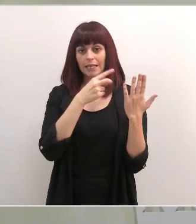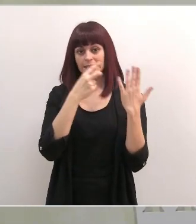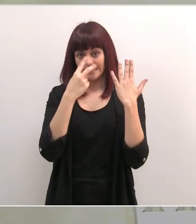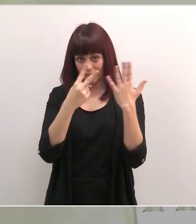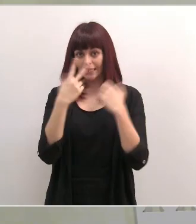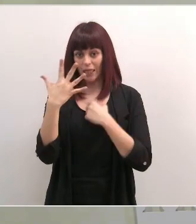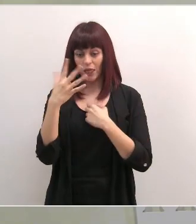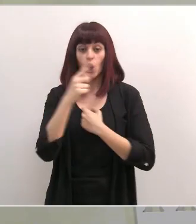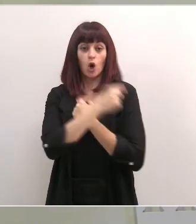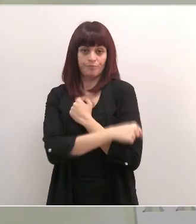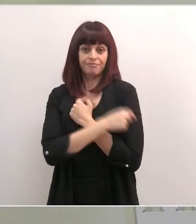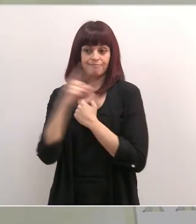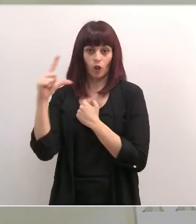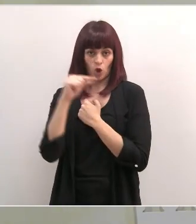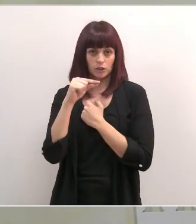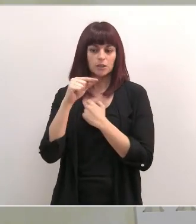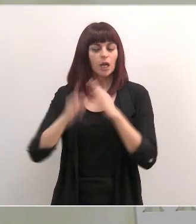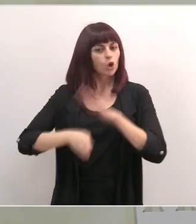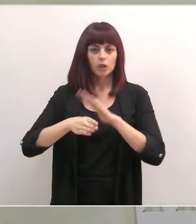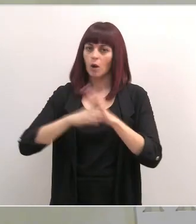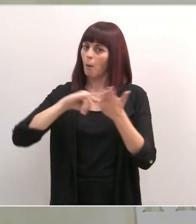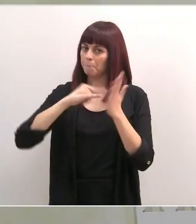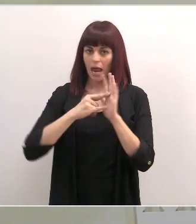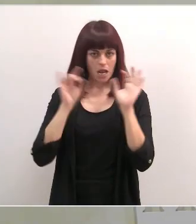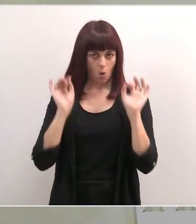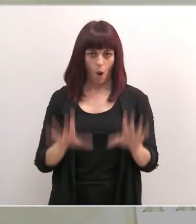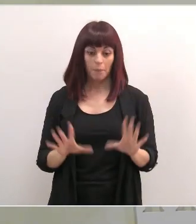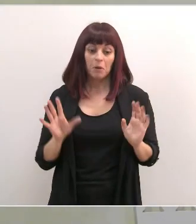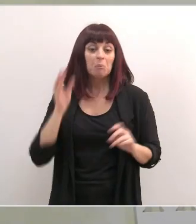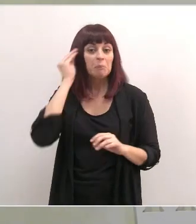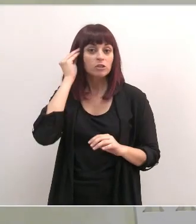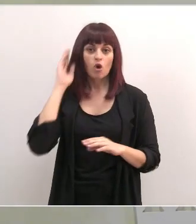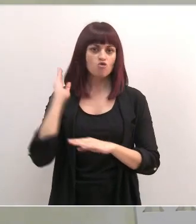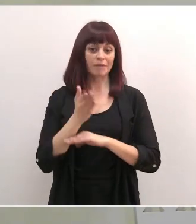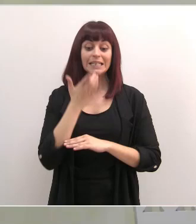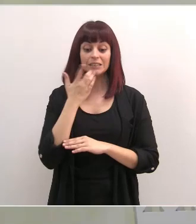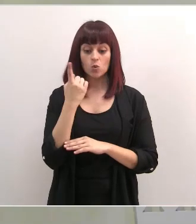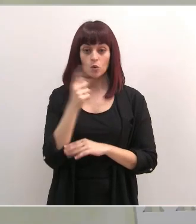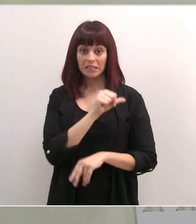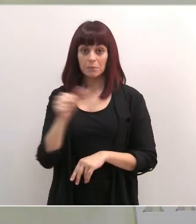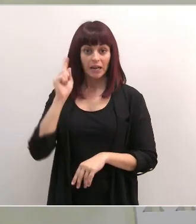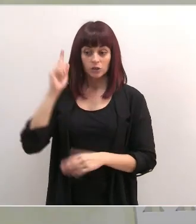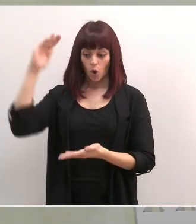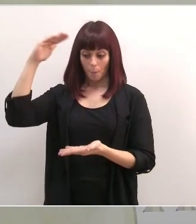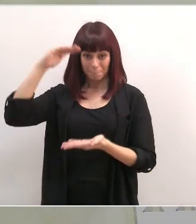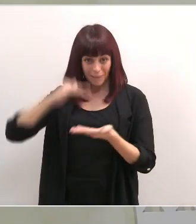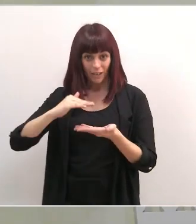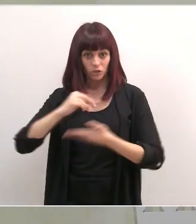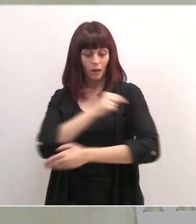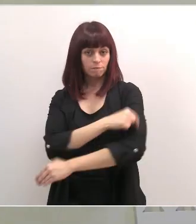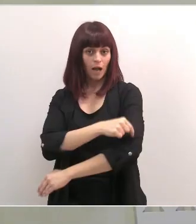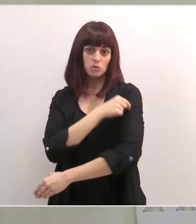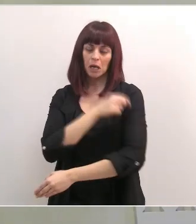12.075 dosis y que sigamos con el plan que teníamos previsto. Con lo cual, no creo que se afecte, si nada más que dure una semana, esta disminución del número de dosis